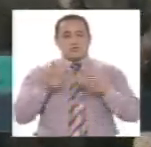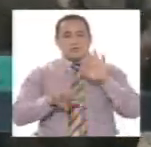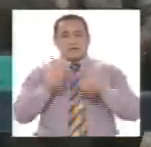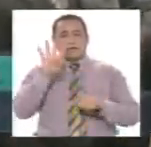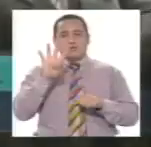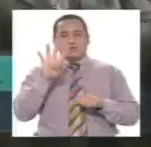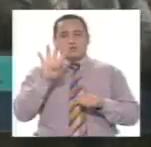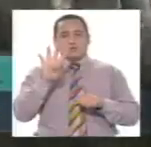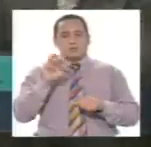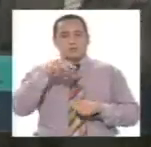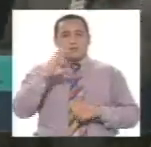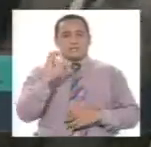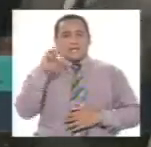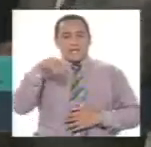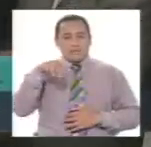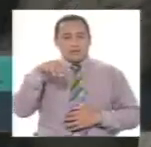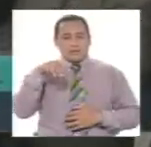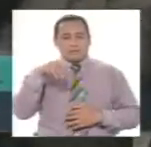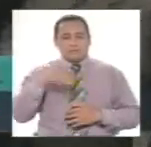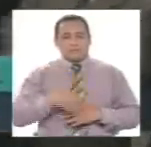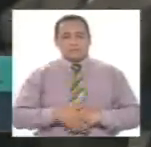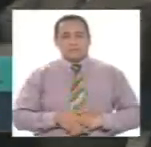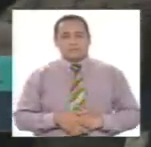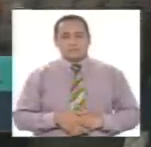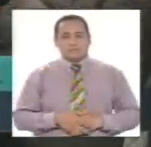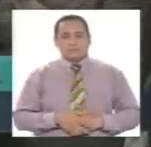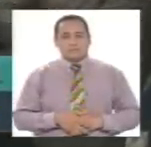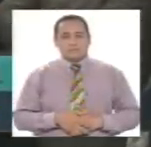081-2014, PCM.